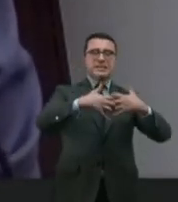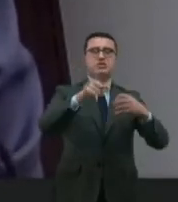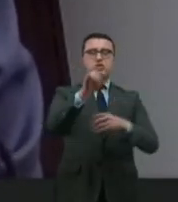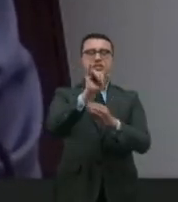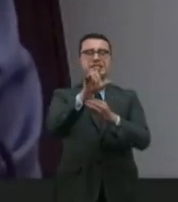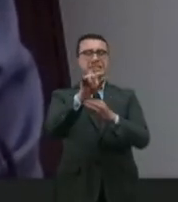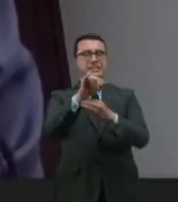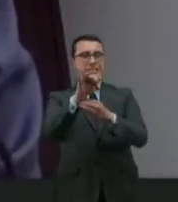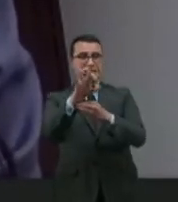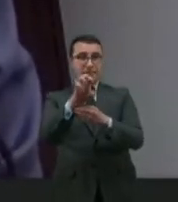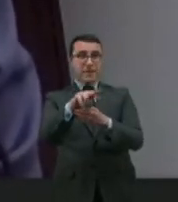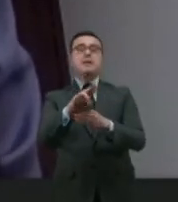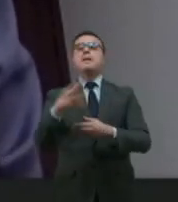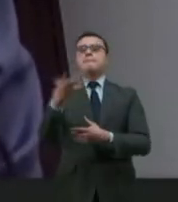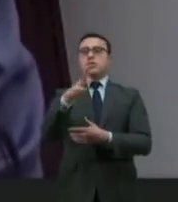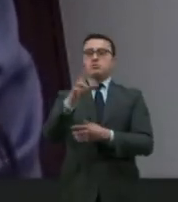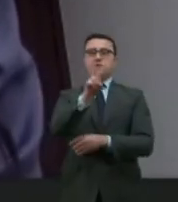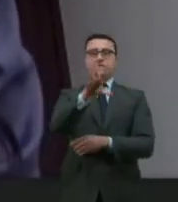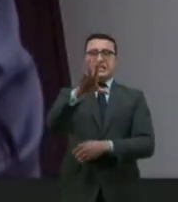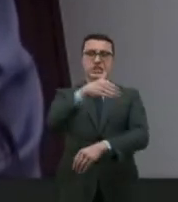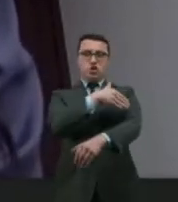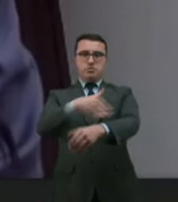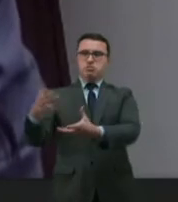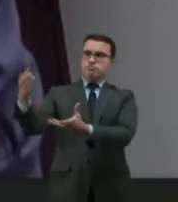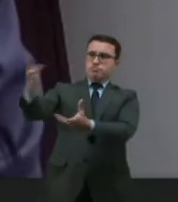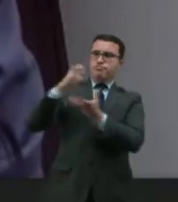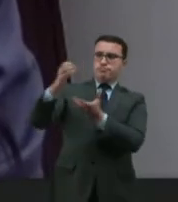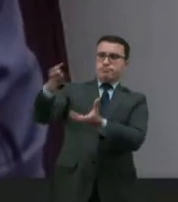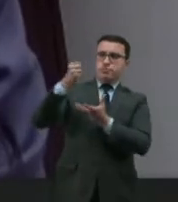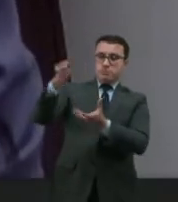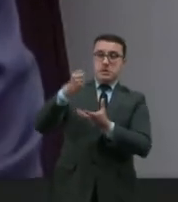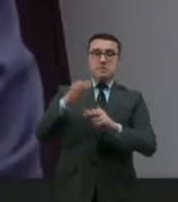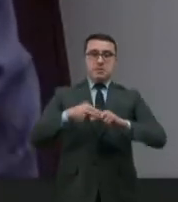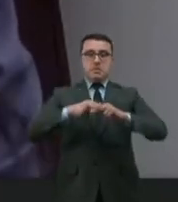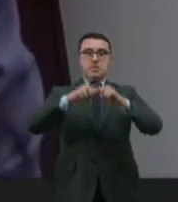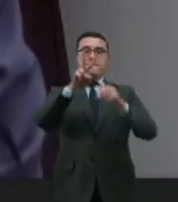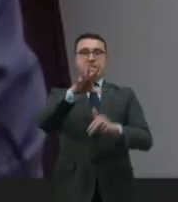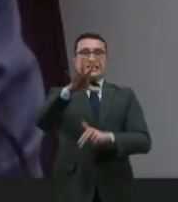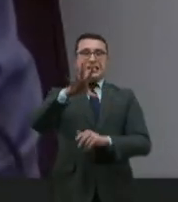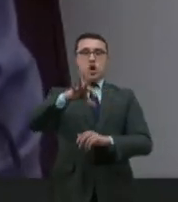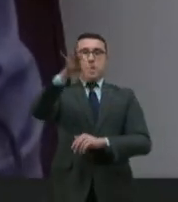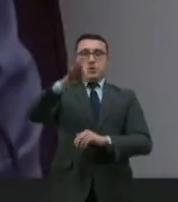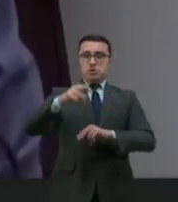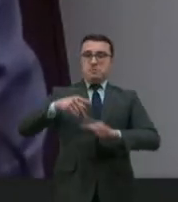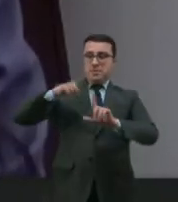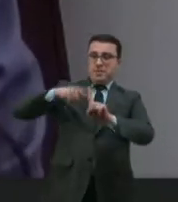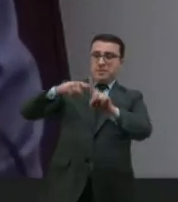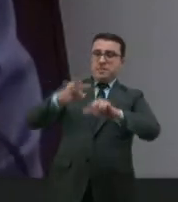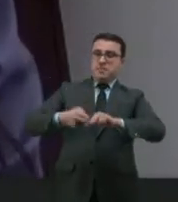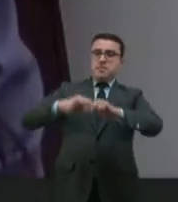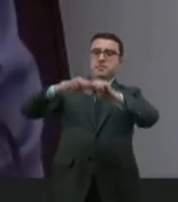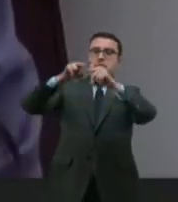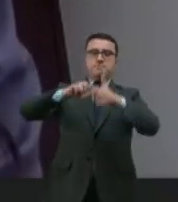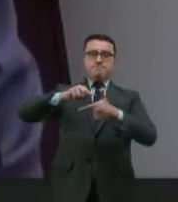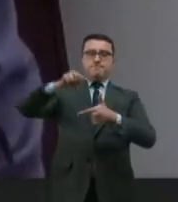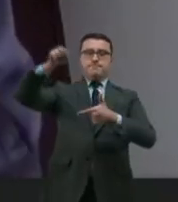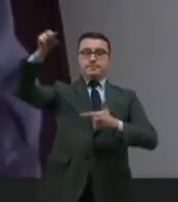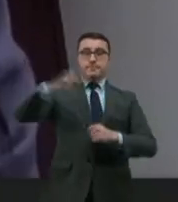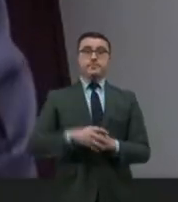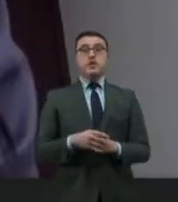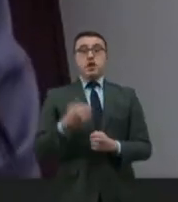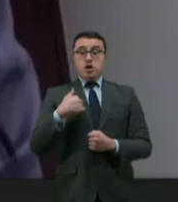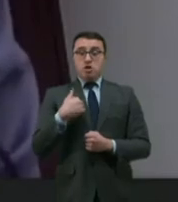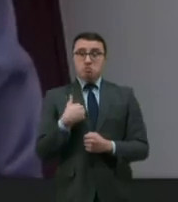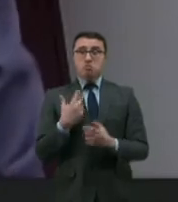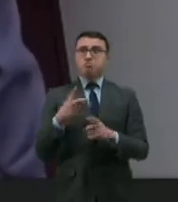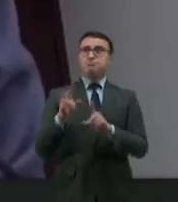de 25 millones mensuales con un crecimiento del 25% mensual. Y pues nada, estoy feliz de estar aquí para aprender de Ilana y de los más